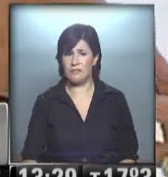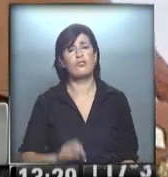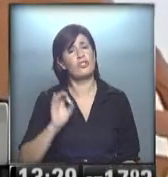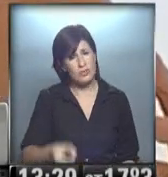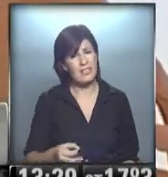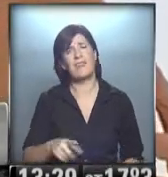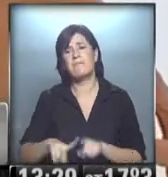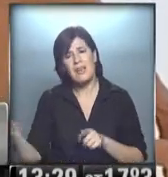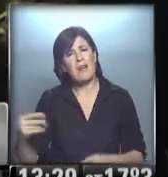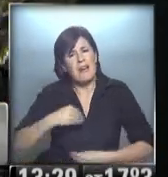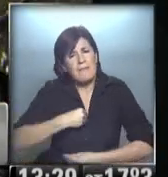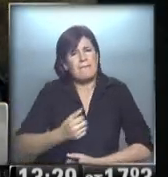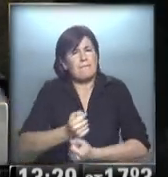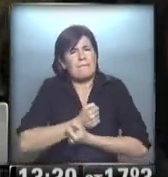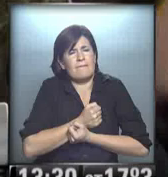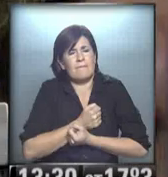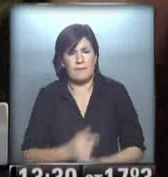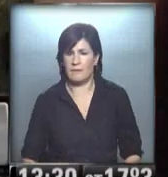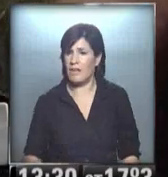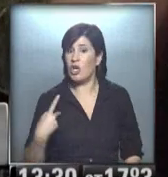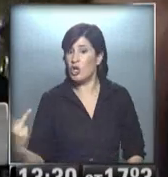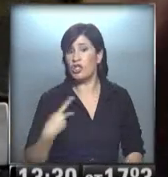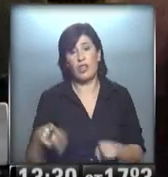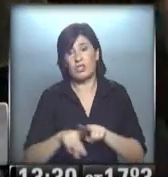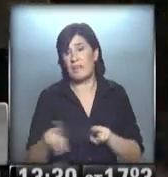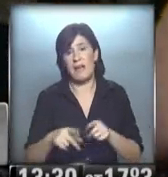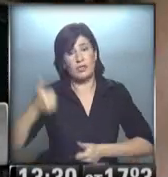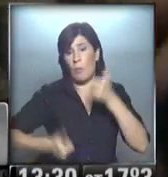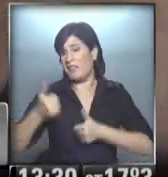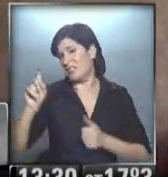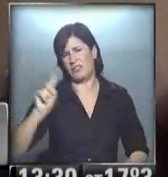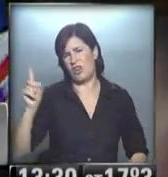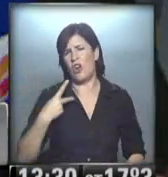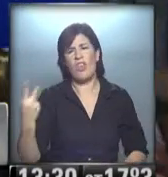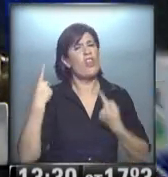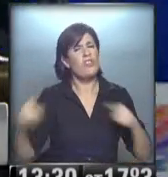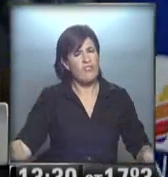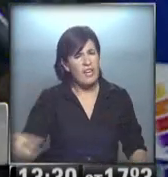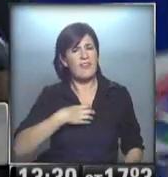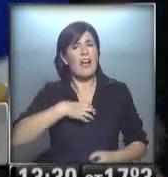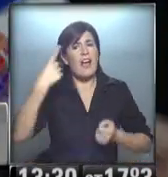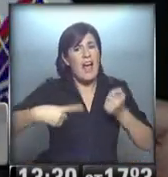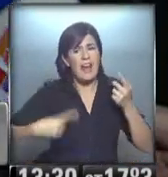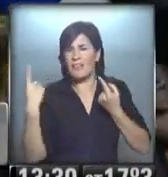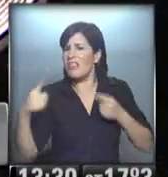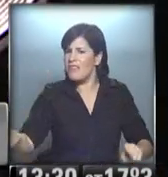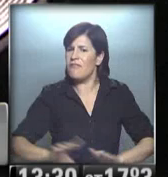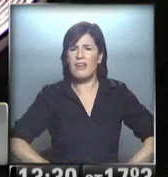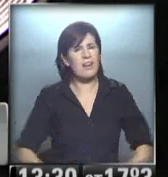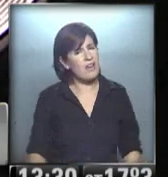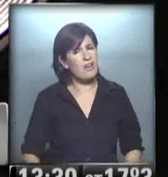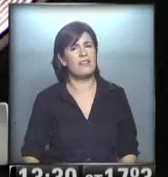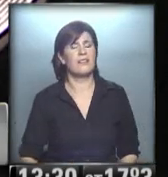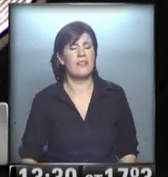fue muy amada mi hermana. No había competencia entre nosotras porque éramos tan diferentes, con personalidades tan distintas